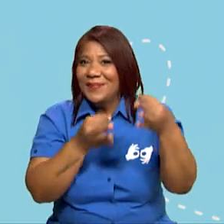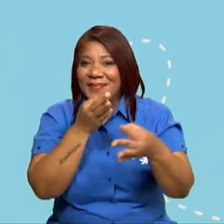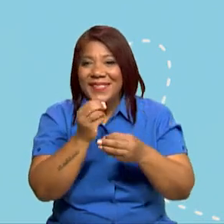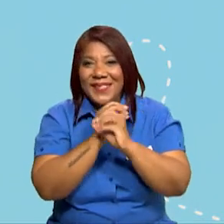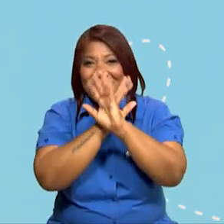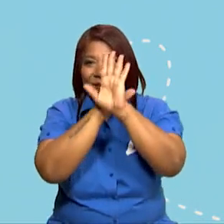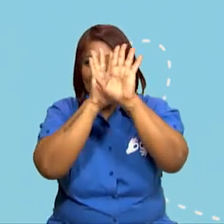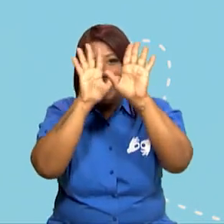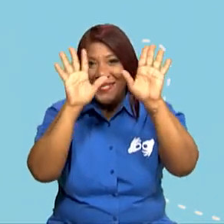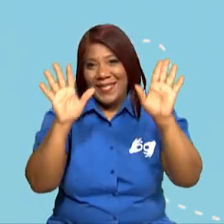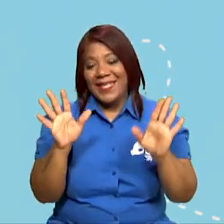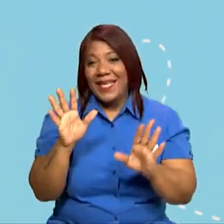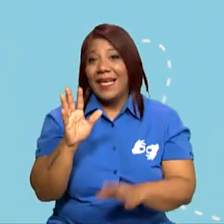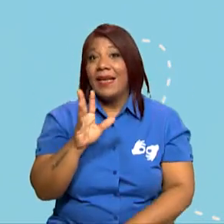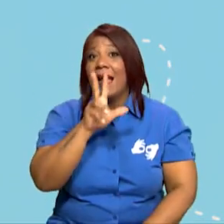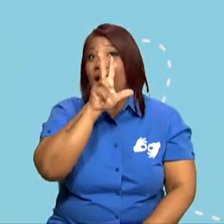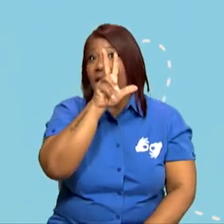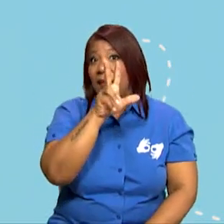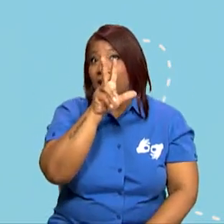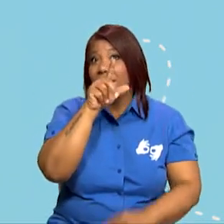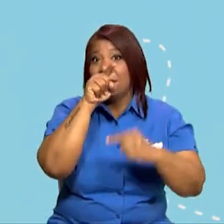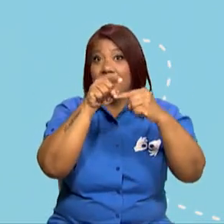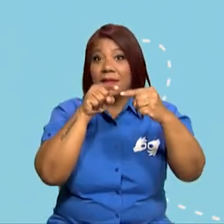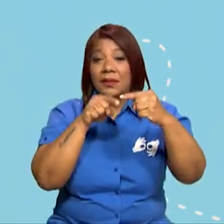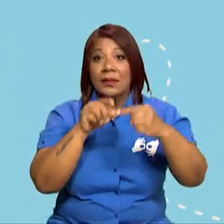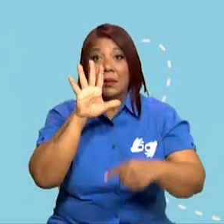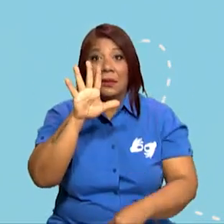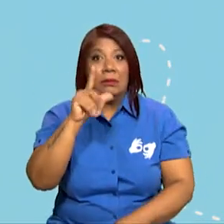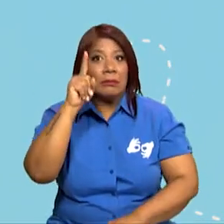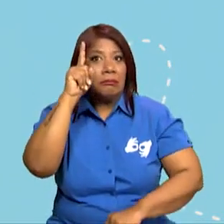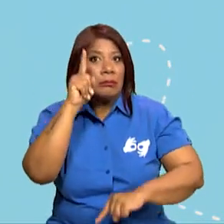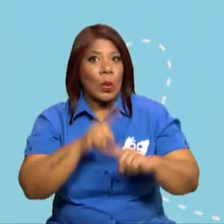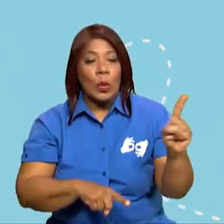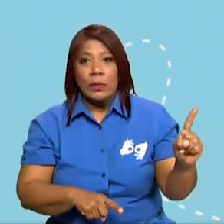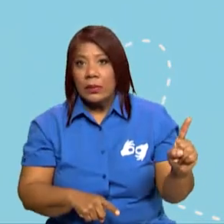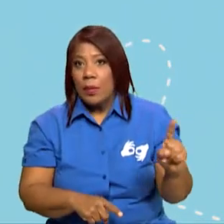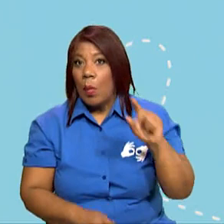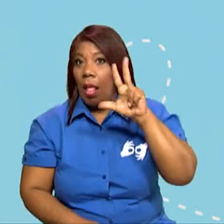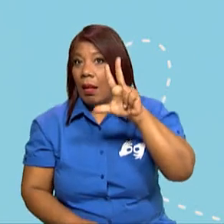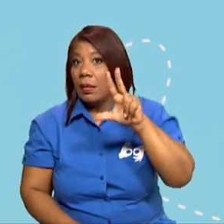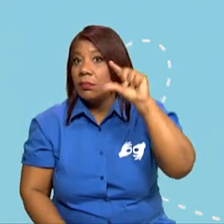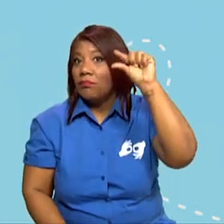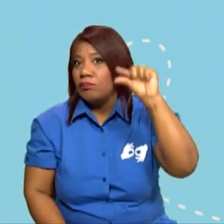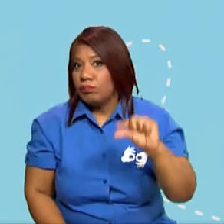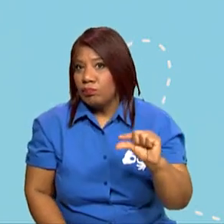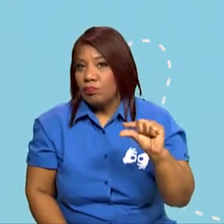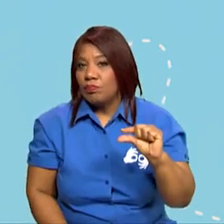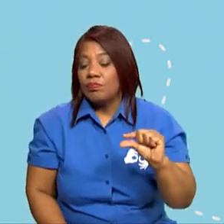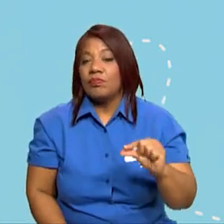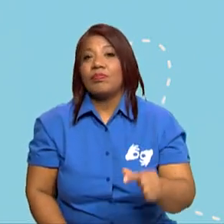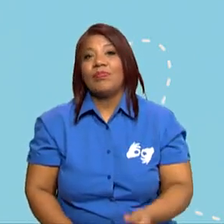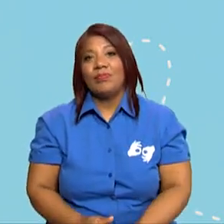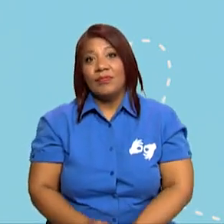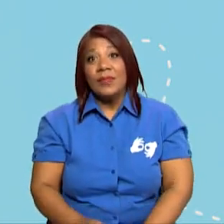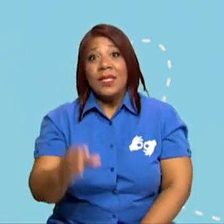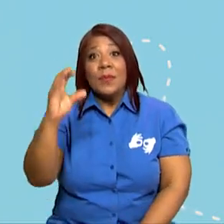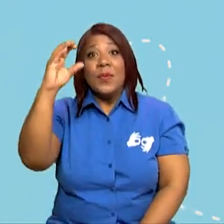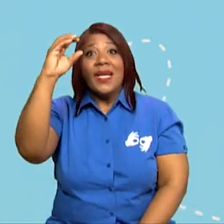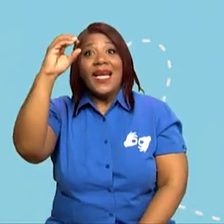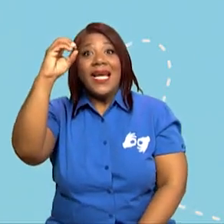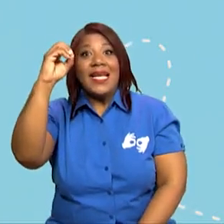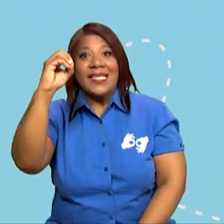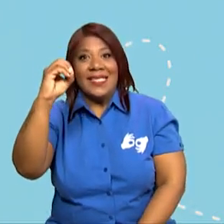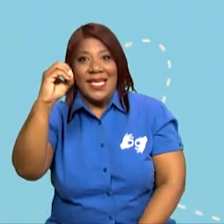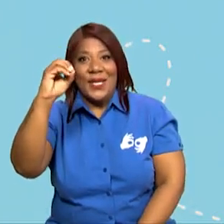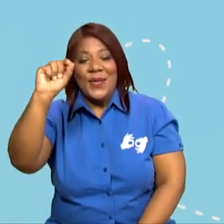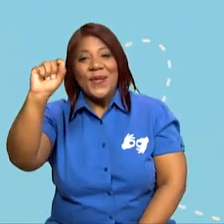cuando tengo 3/5, sí, colocamos, como el 3 es menor que el 5, vamos a